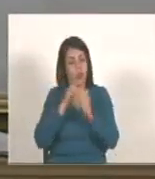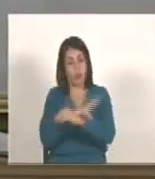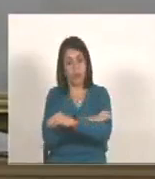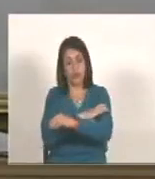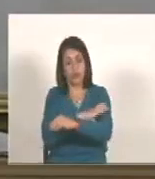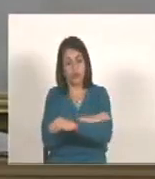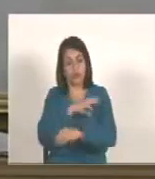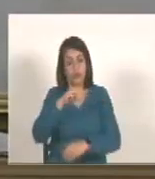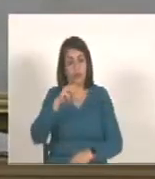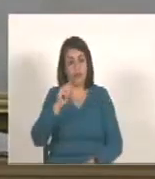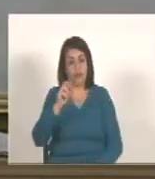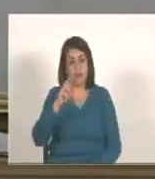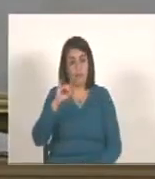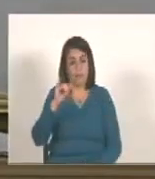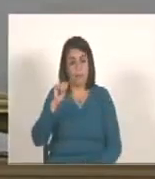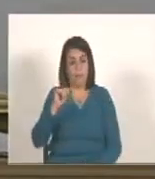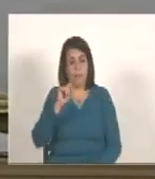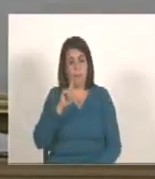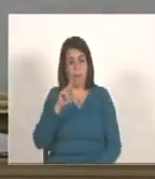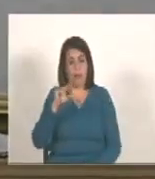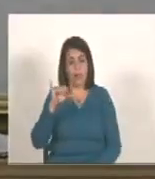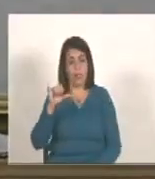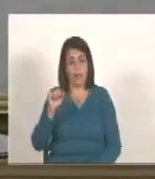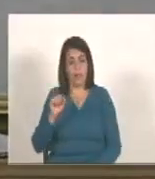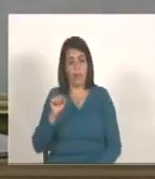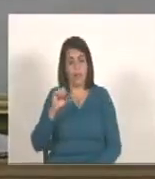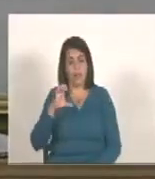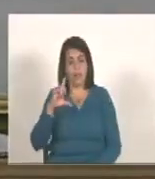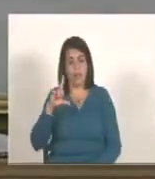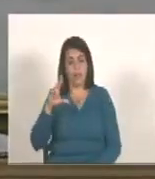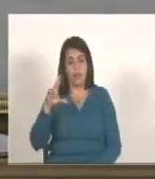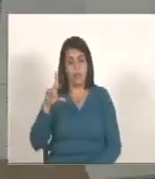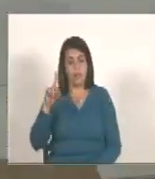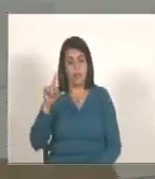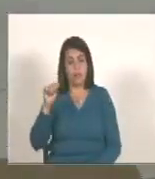Mariela Magallanes, Luis Emilio Rondón y Claudia Niquén.